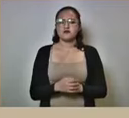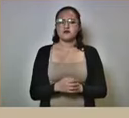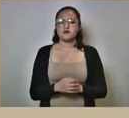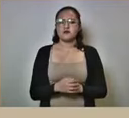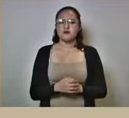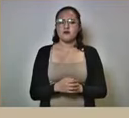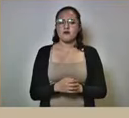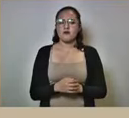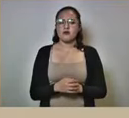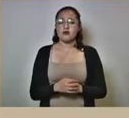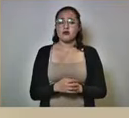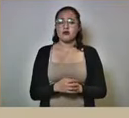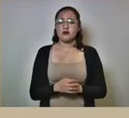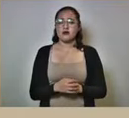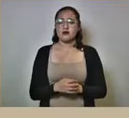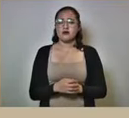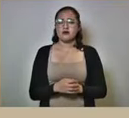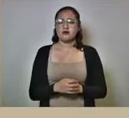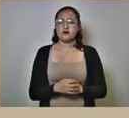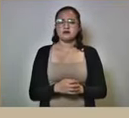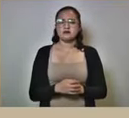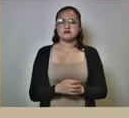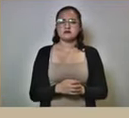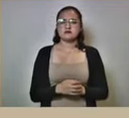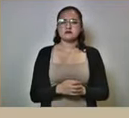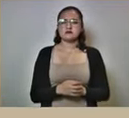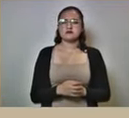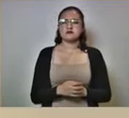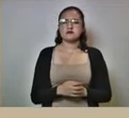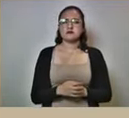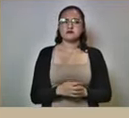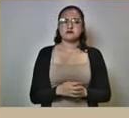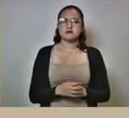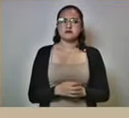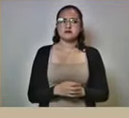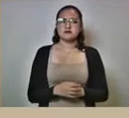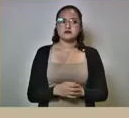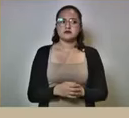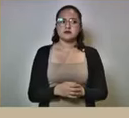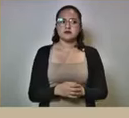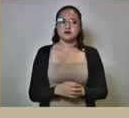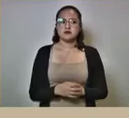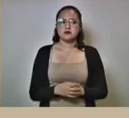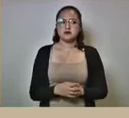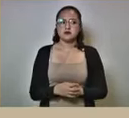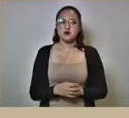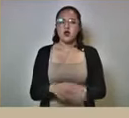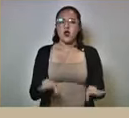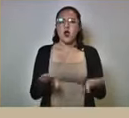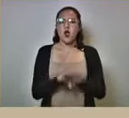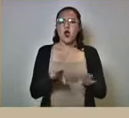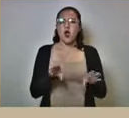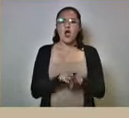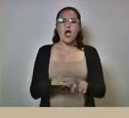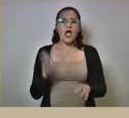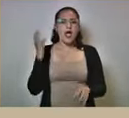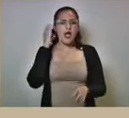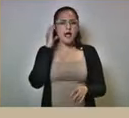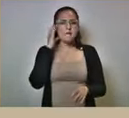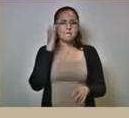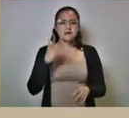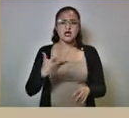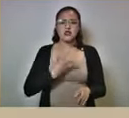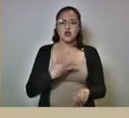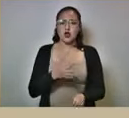reactivación que se da para los CESAS y demás, ¿cómo se hará la distribución de las camas y decir cuántas tienen